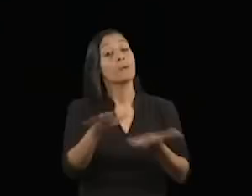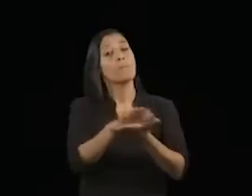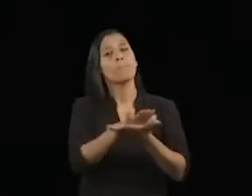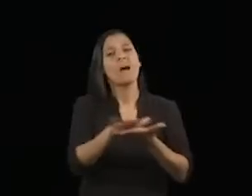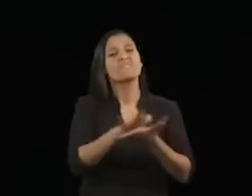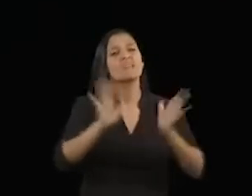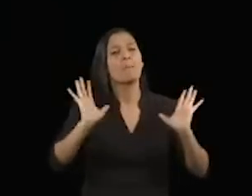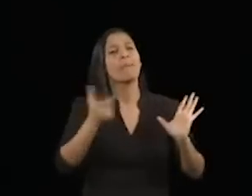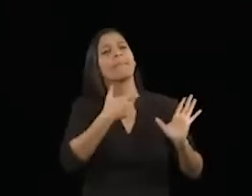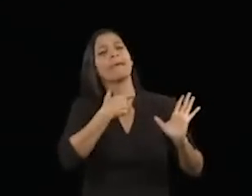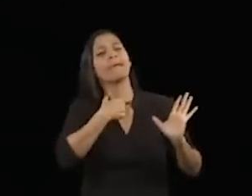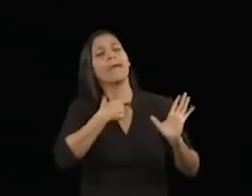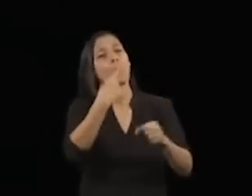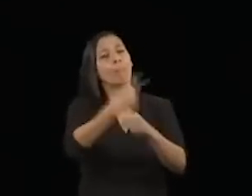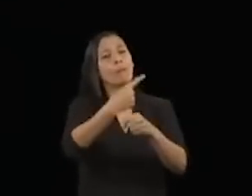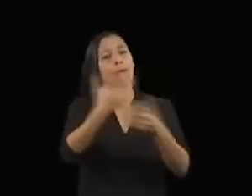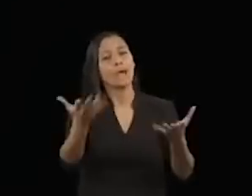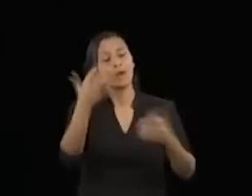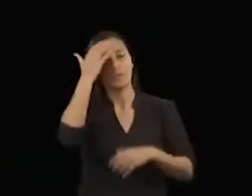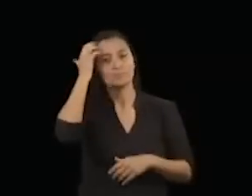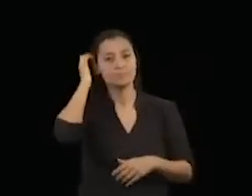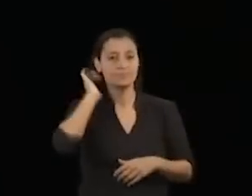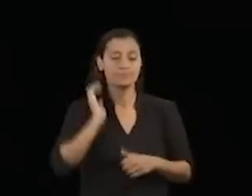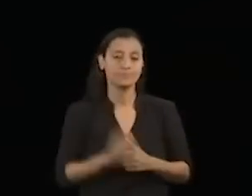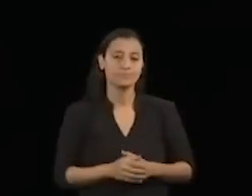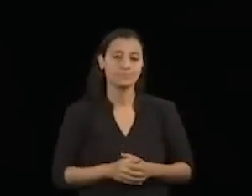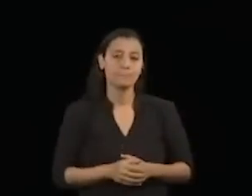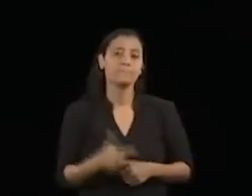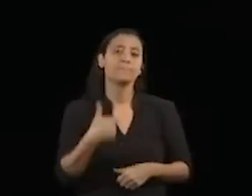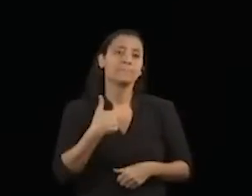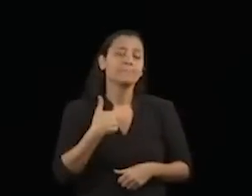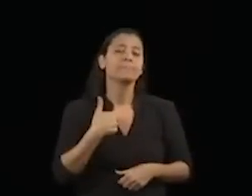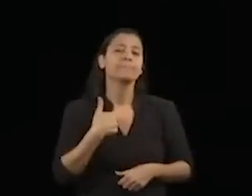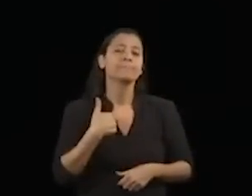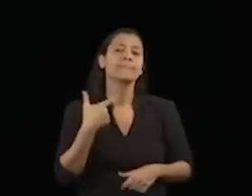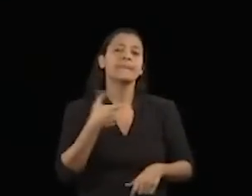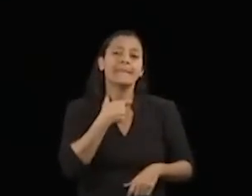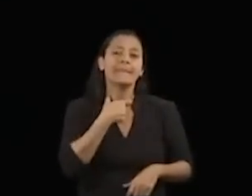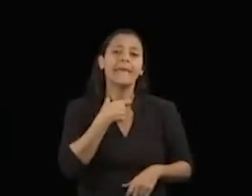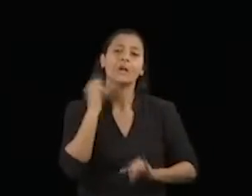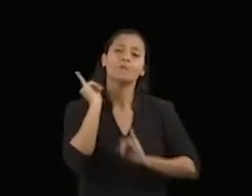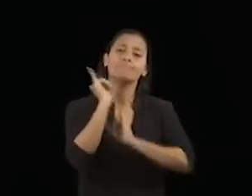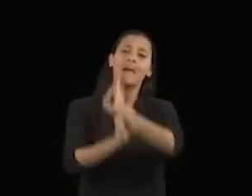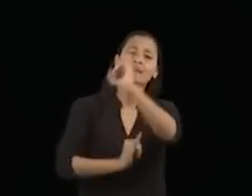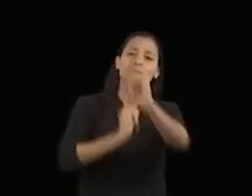básicamente lo que voy a tratar de explicar